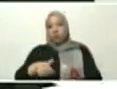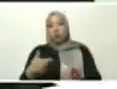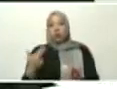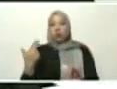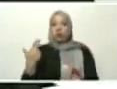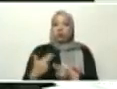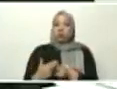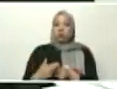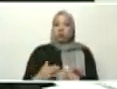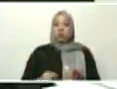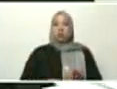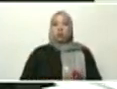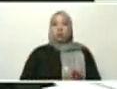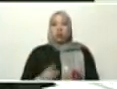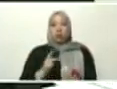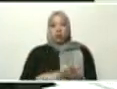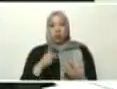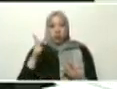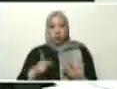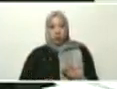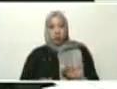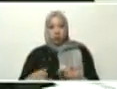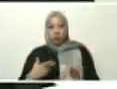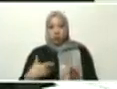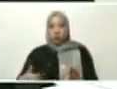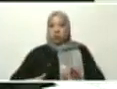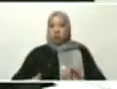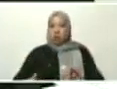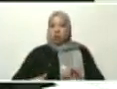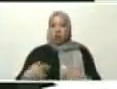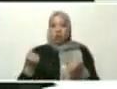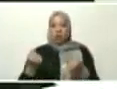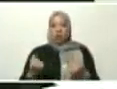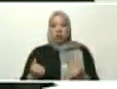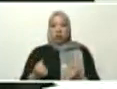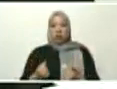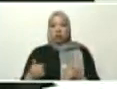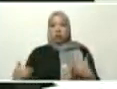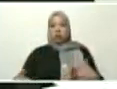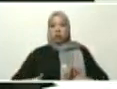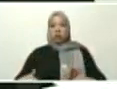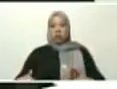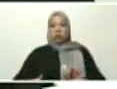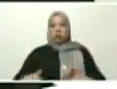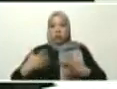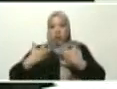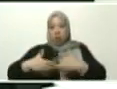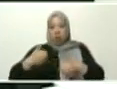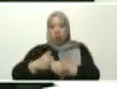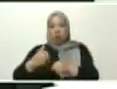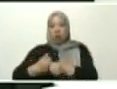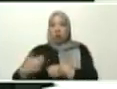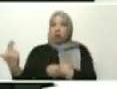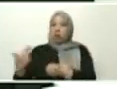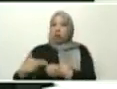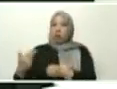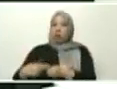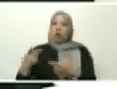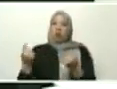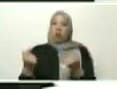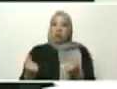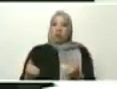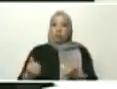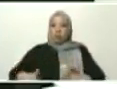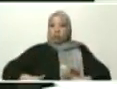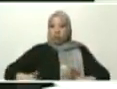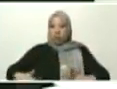asesinato, planes de invasión, guerra económica, guerra a la industria petrolera, guerra a la economía,